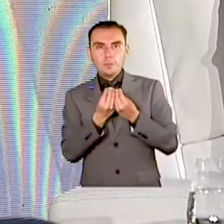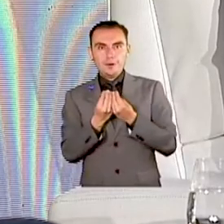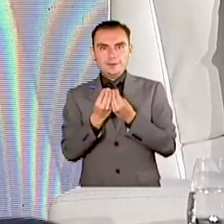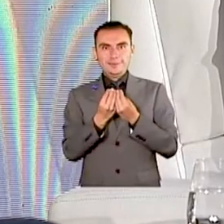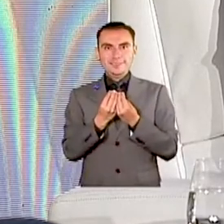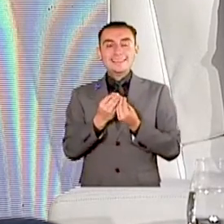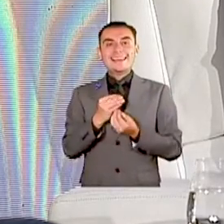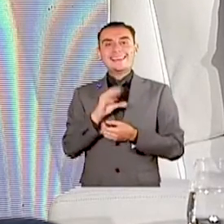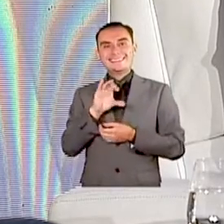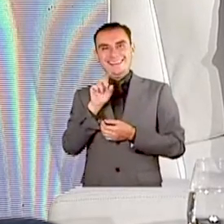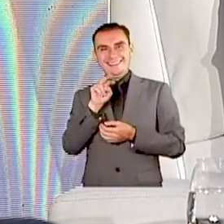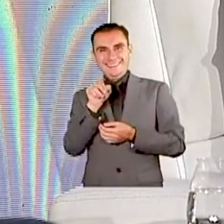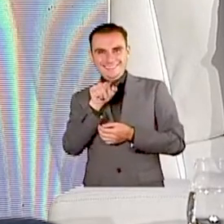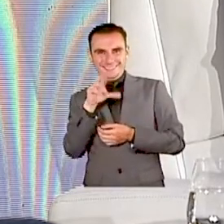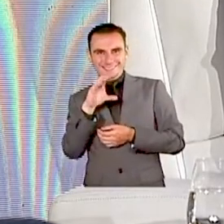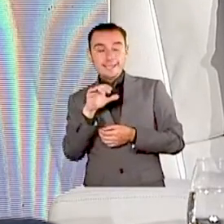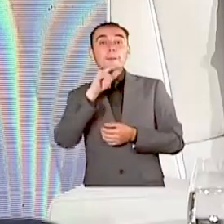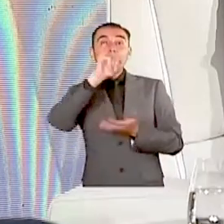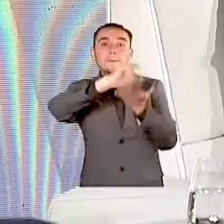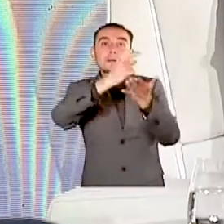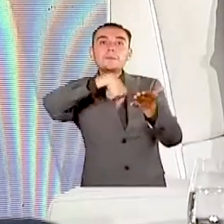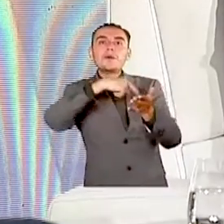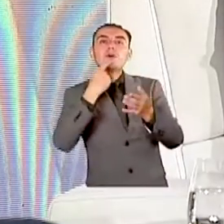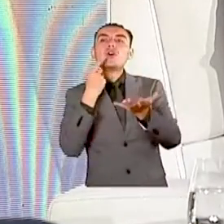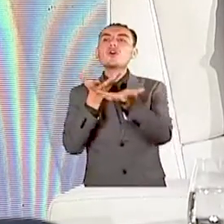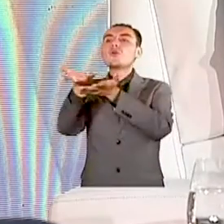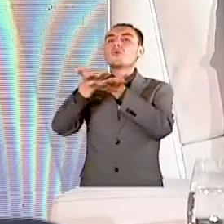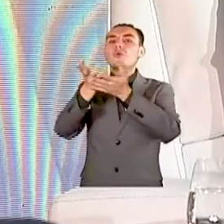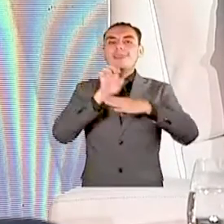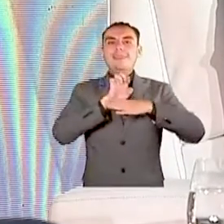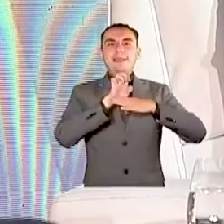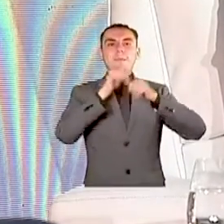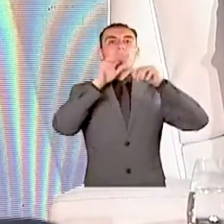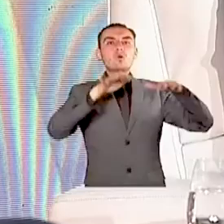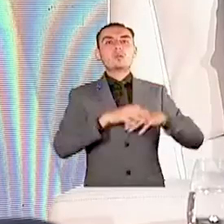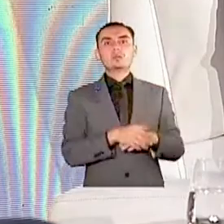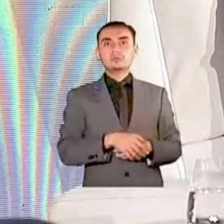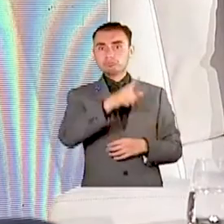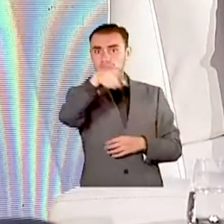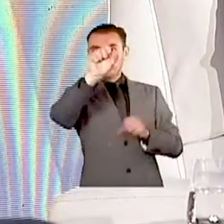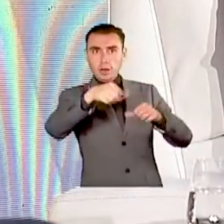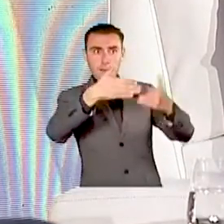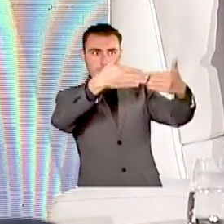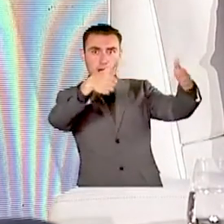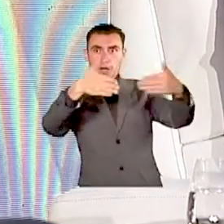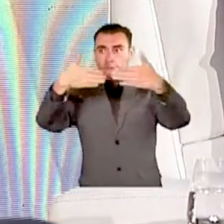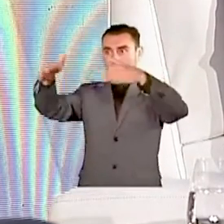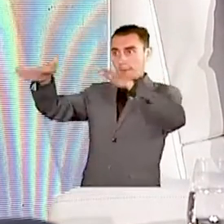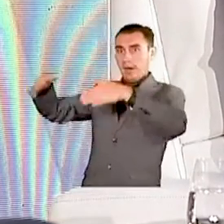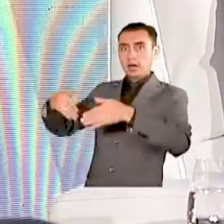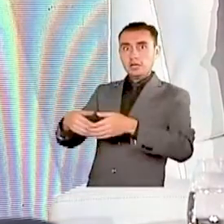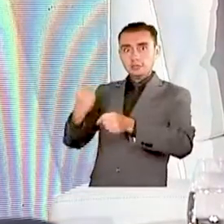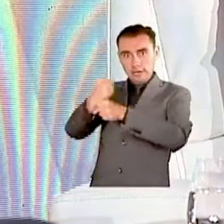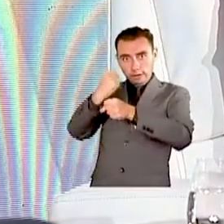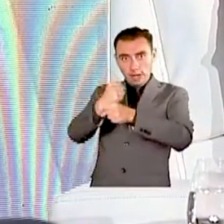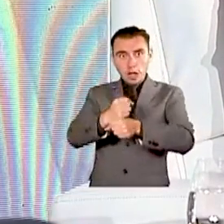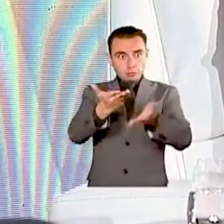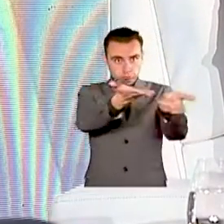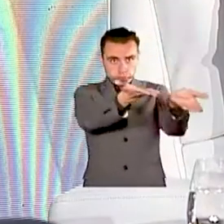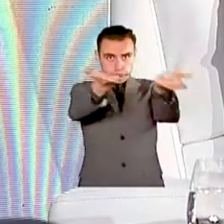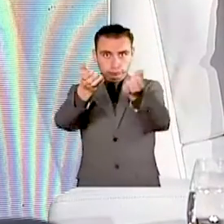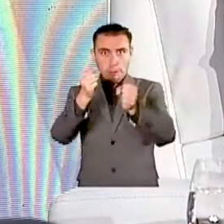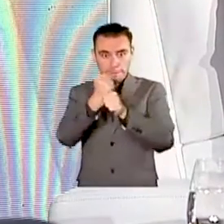Servicio Civil, con el propósito de exhortar a las entidades públicas a que abran los concursos, a que permitan a